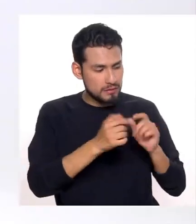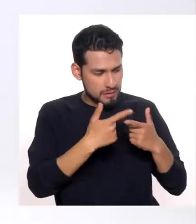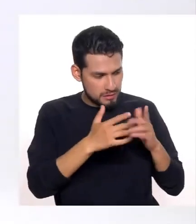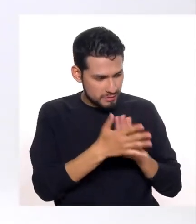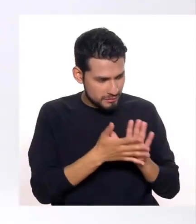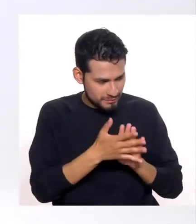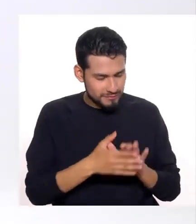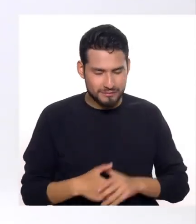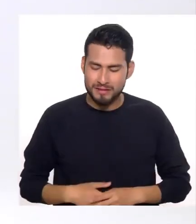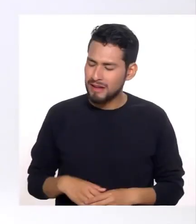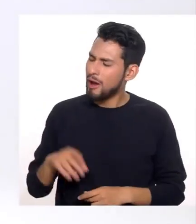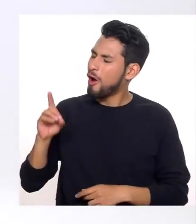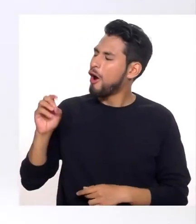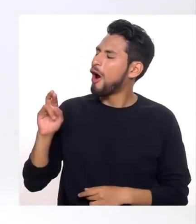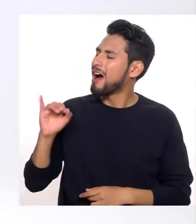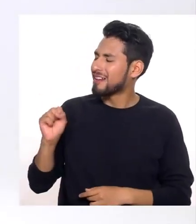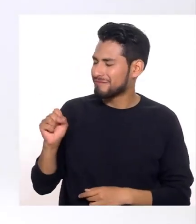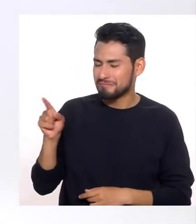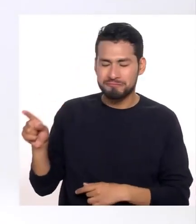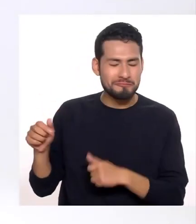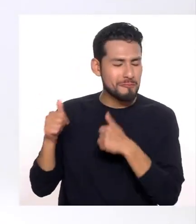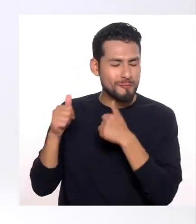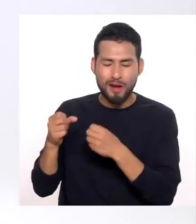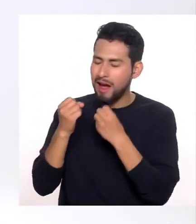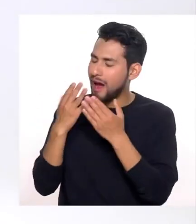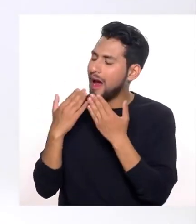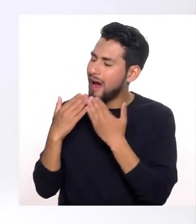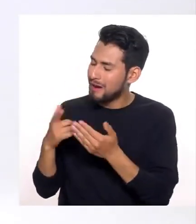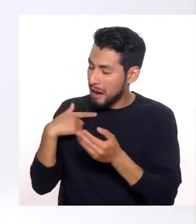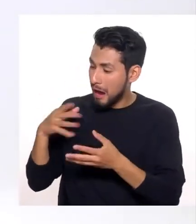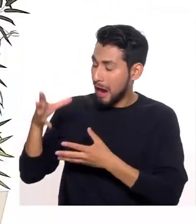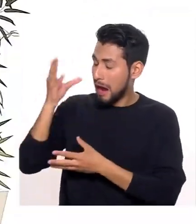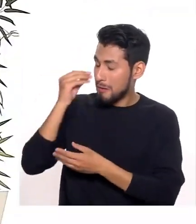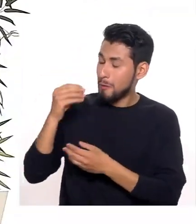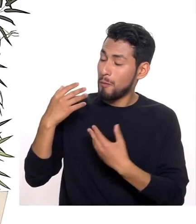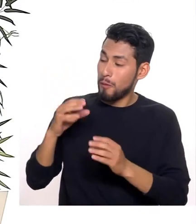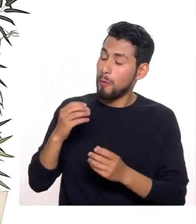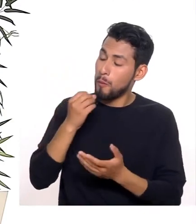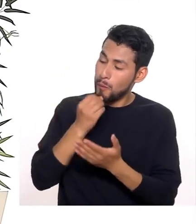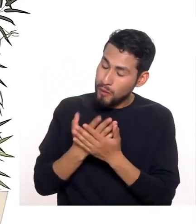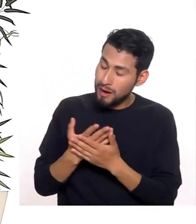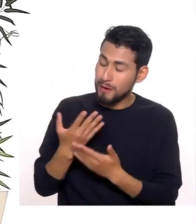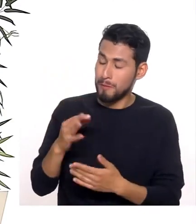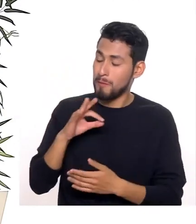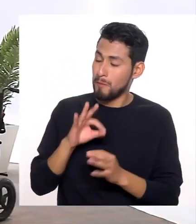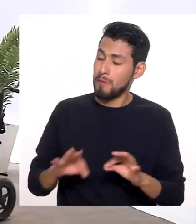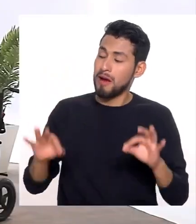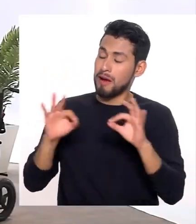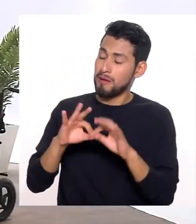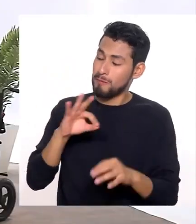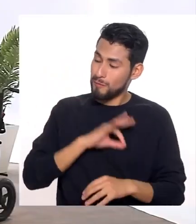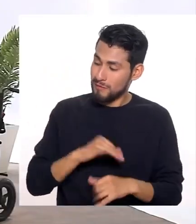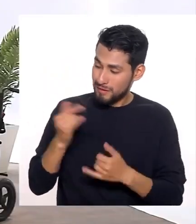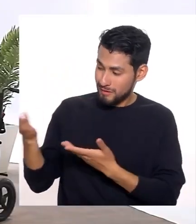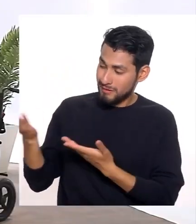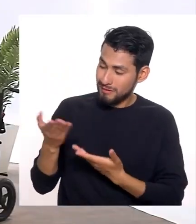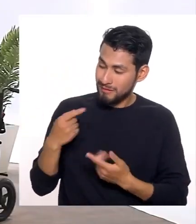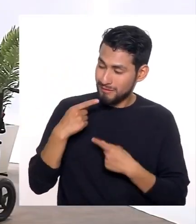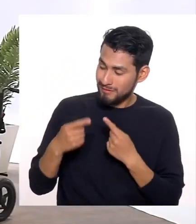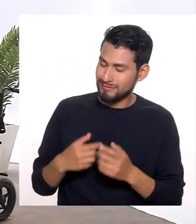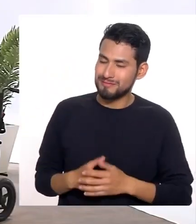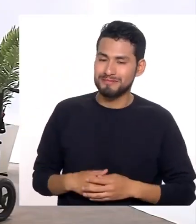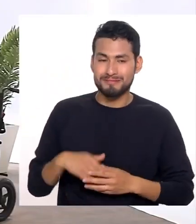señas. Doris, muchas gracias por haber estado con nosotros. Creo que hemos aprendido bastante. Es muy importante, muy valioso lo que nos has dicho el día de